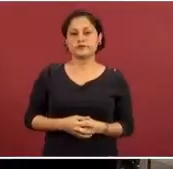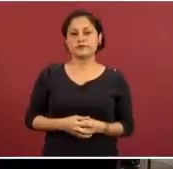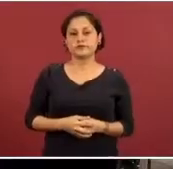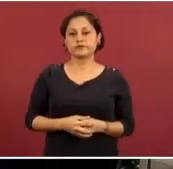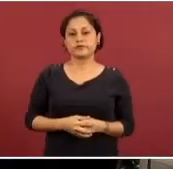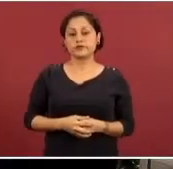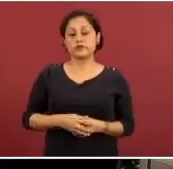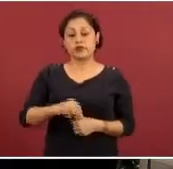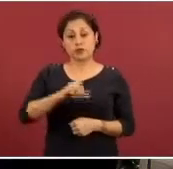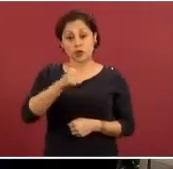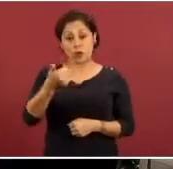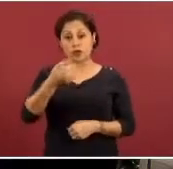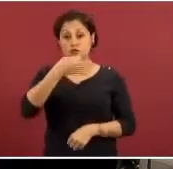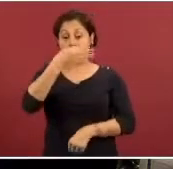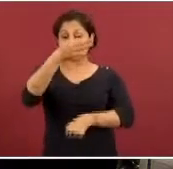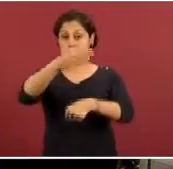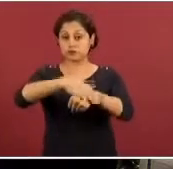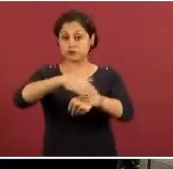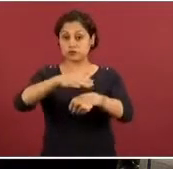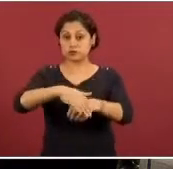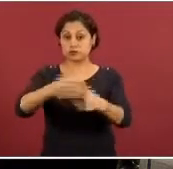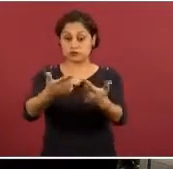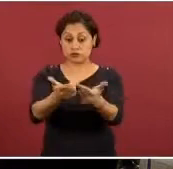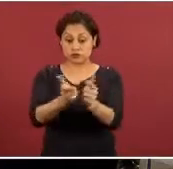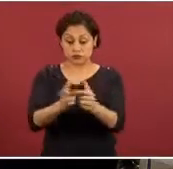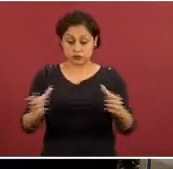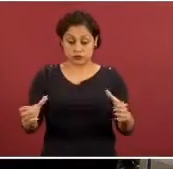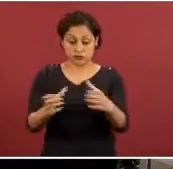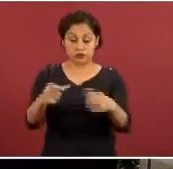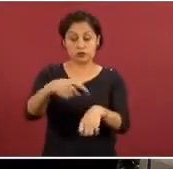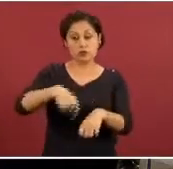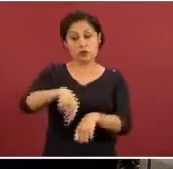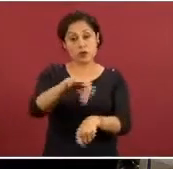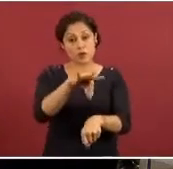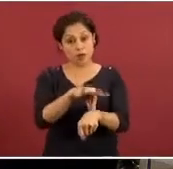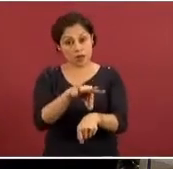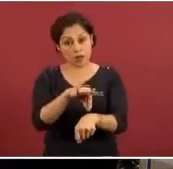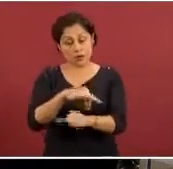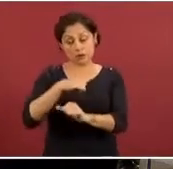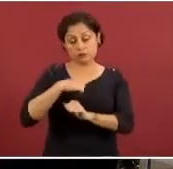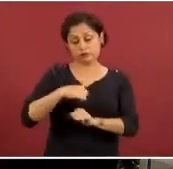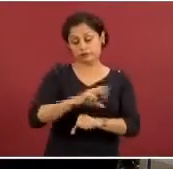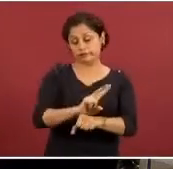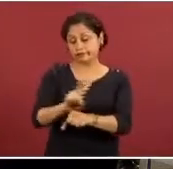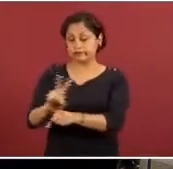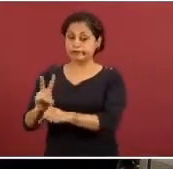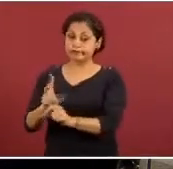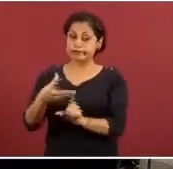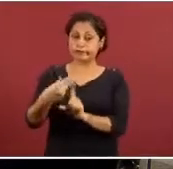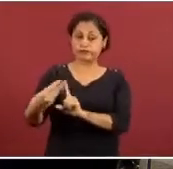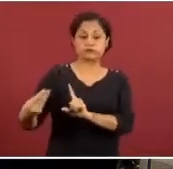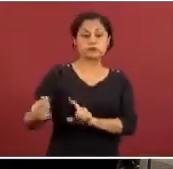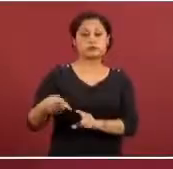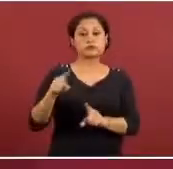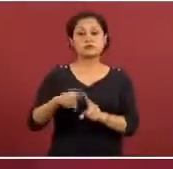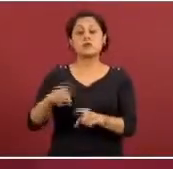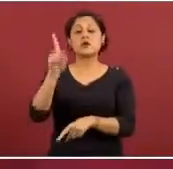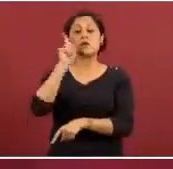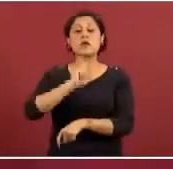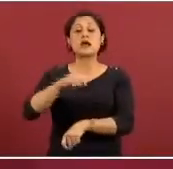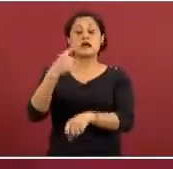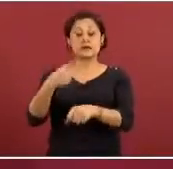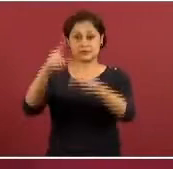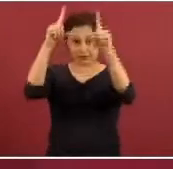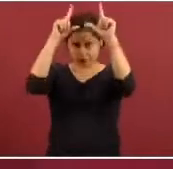A los médicos, epidemiólogos, enfermeras y personal general de salud,